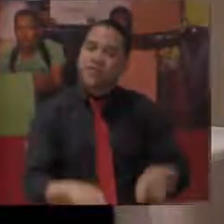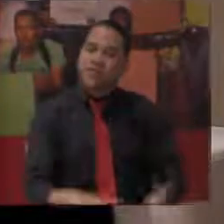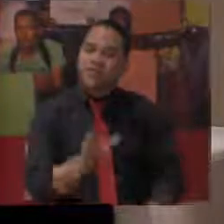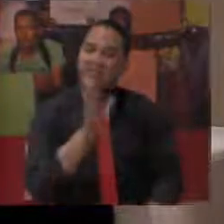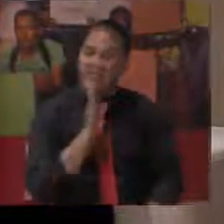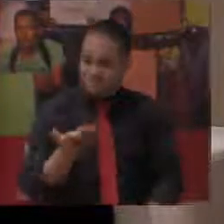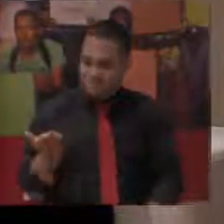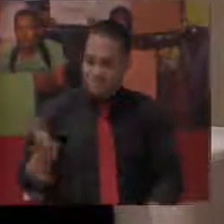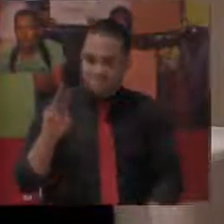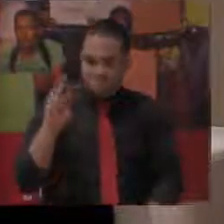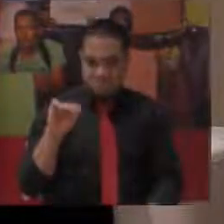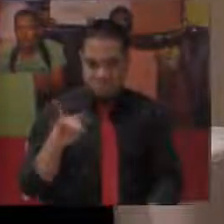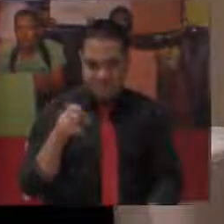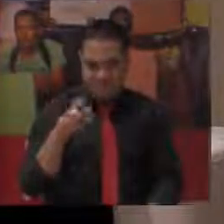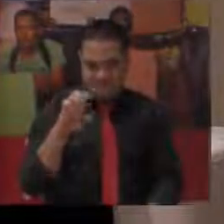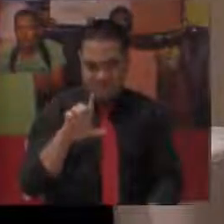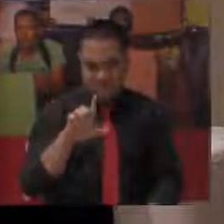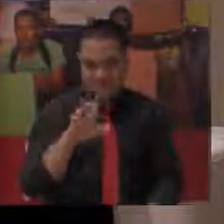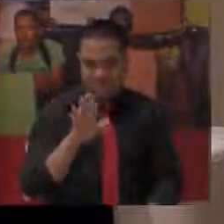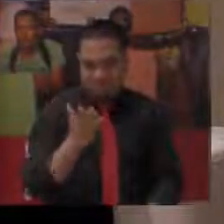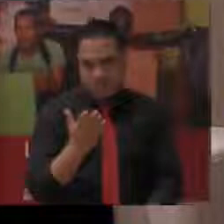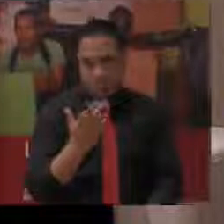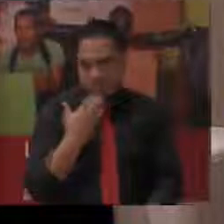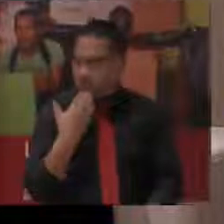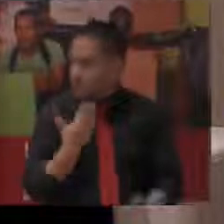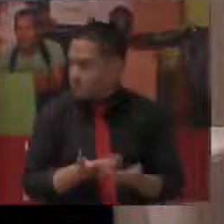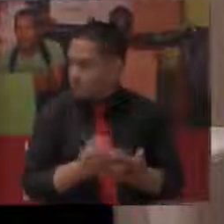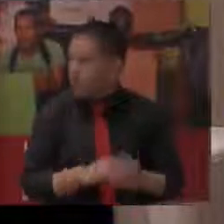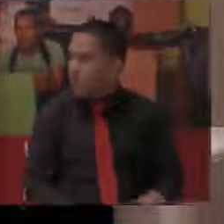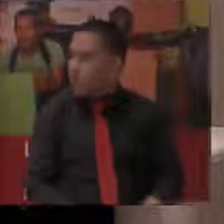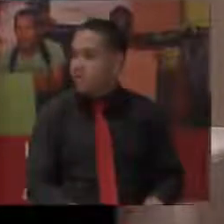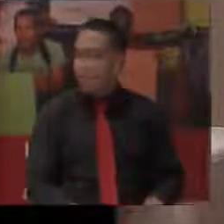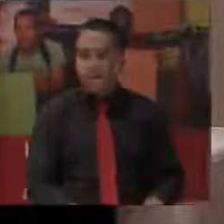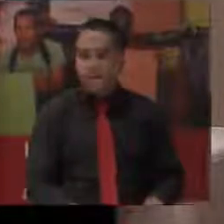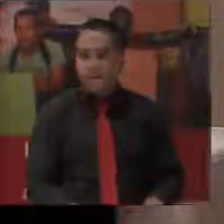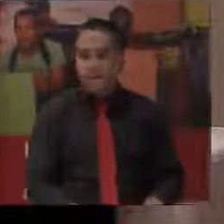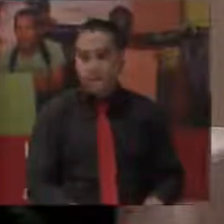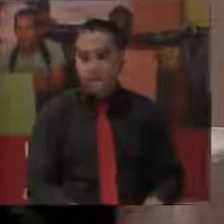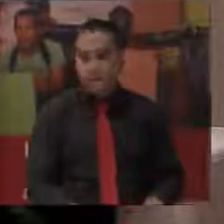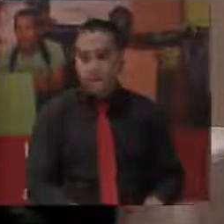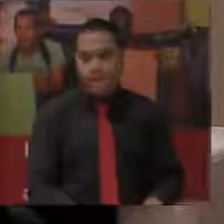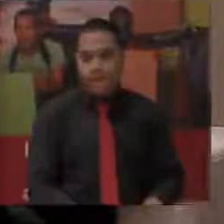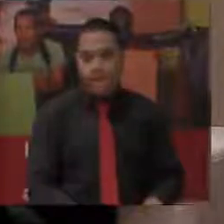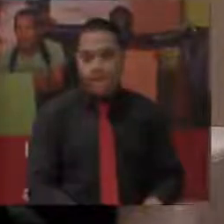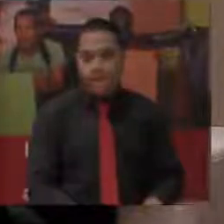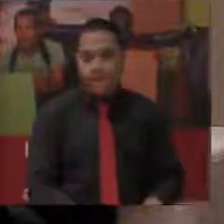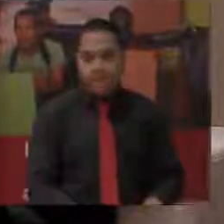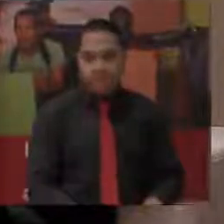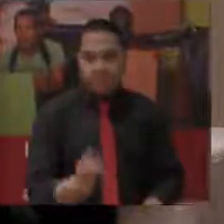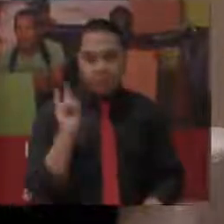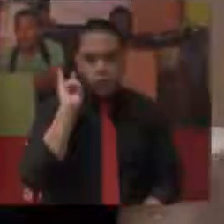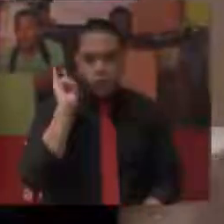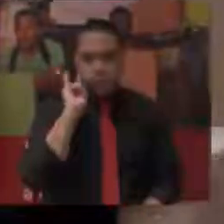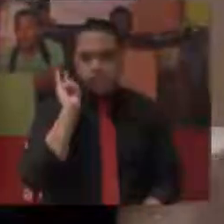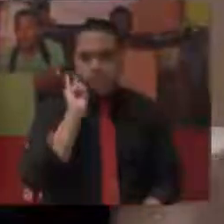Miguel, pues muchísimas gracias por construir país en este contexto difícil.